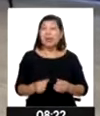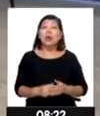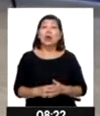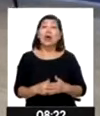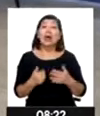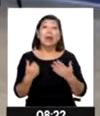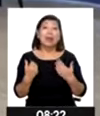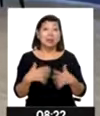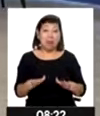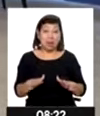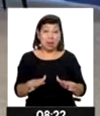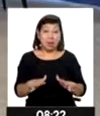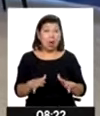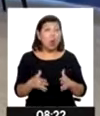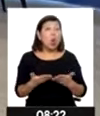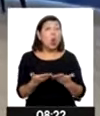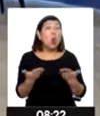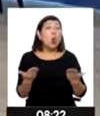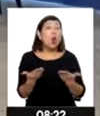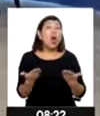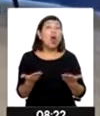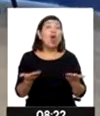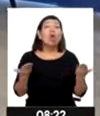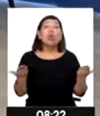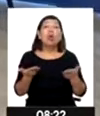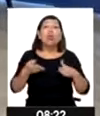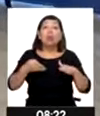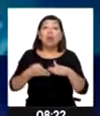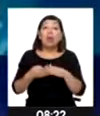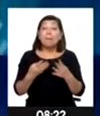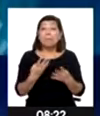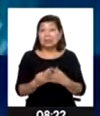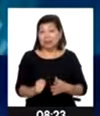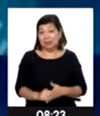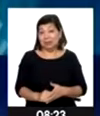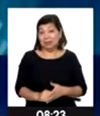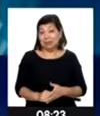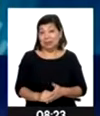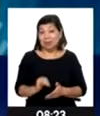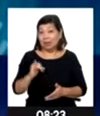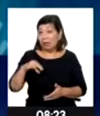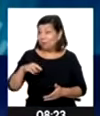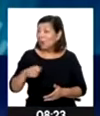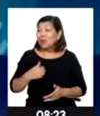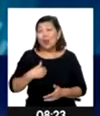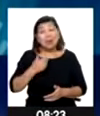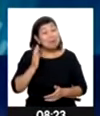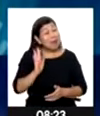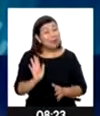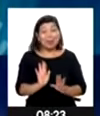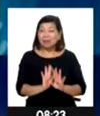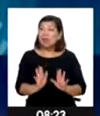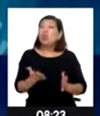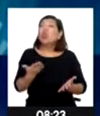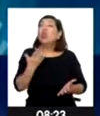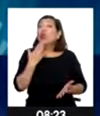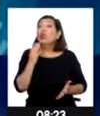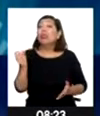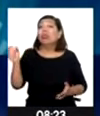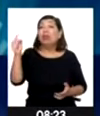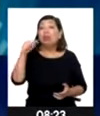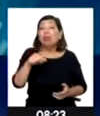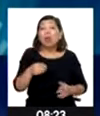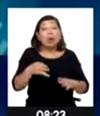¿Ya hay una decisión al respecto? ¿Se está evaluando? ¿Cómo va ese tema? No, el presidente del INPE no decide a dónde va